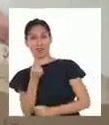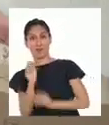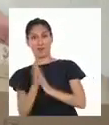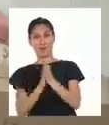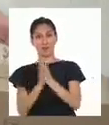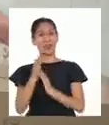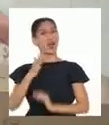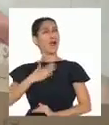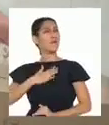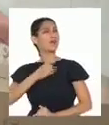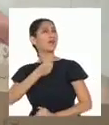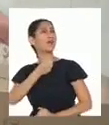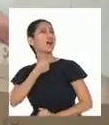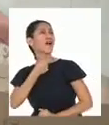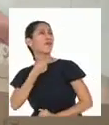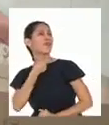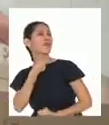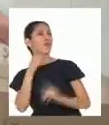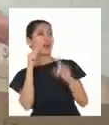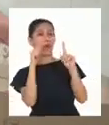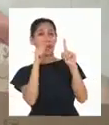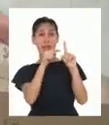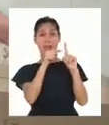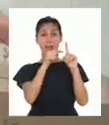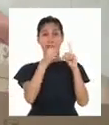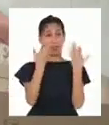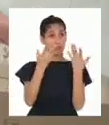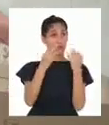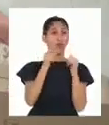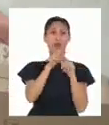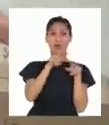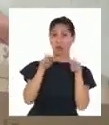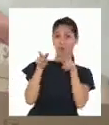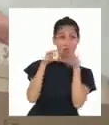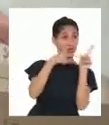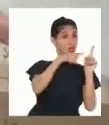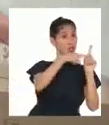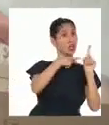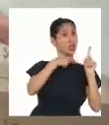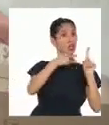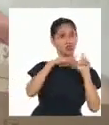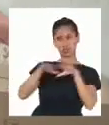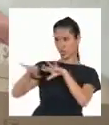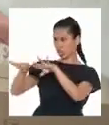nombraría ministra de Ambiente. Y mi hermano...